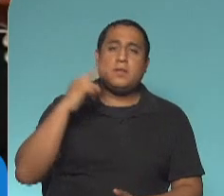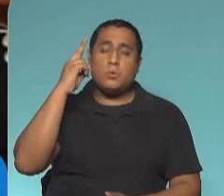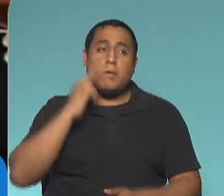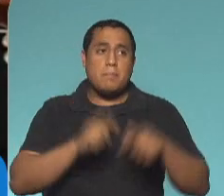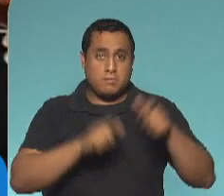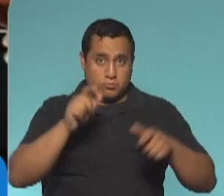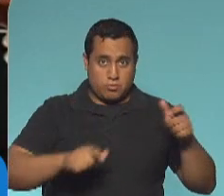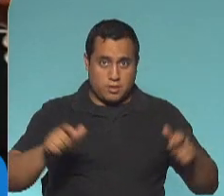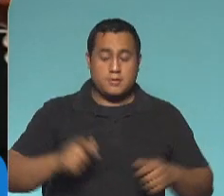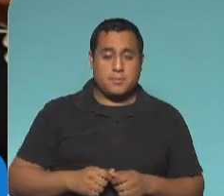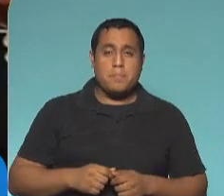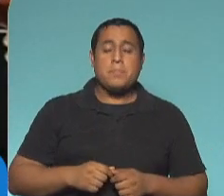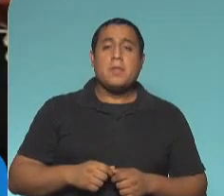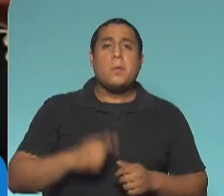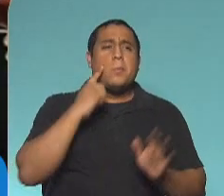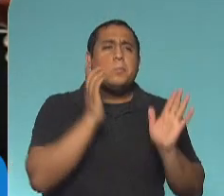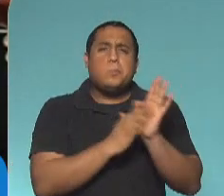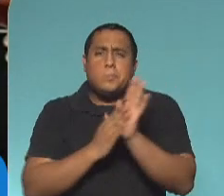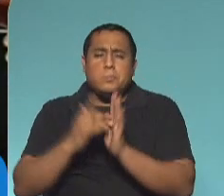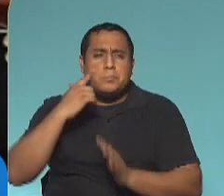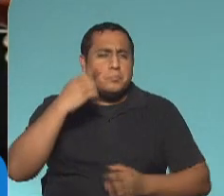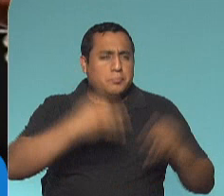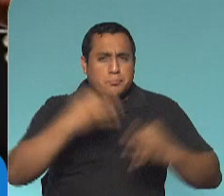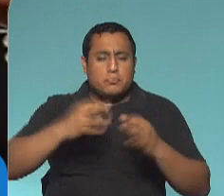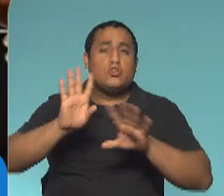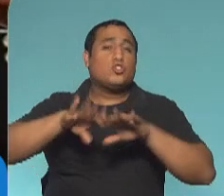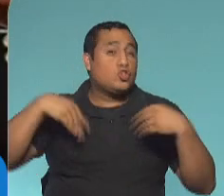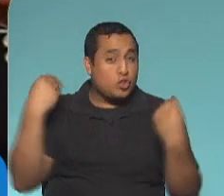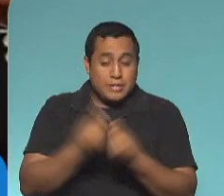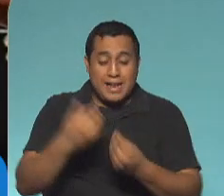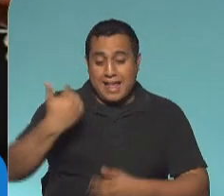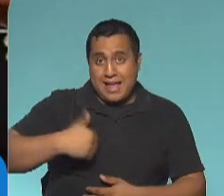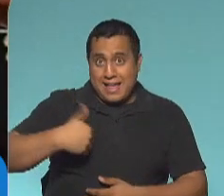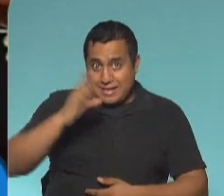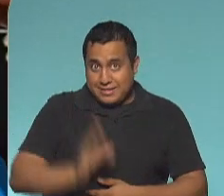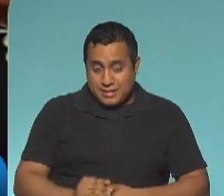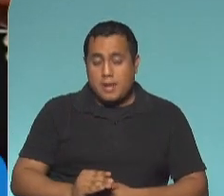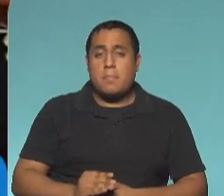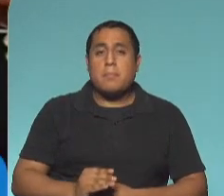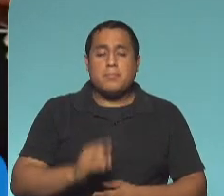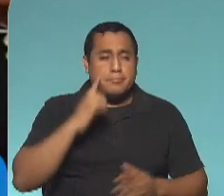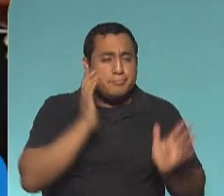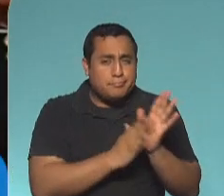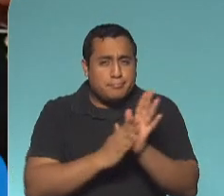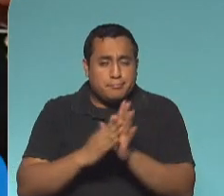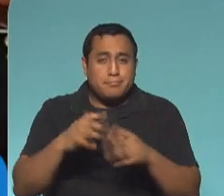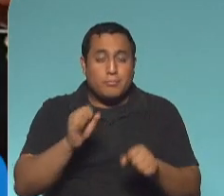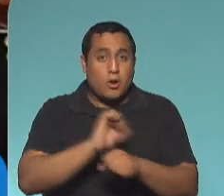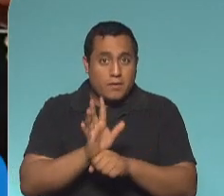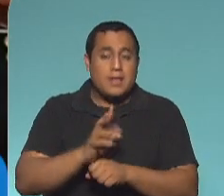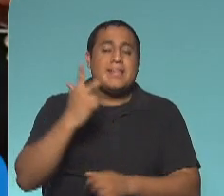1.518.799 personas. La cantidad de testeos totales realizados en nuestro país para coronavirus alcanza la cifra